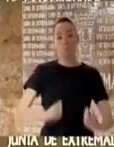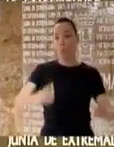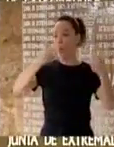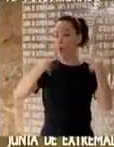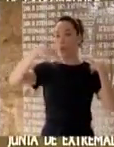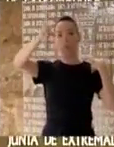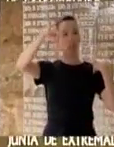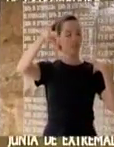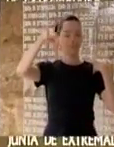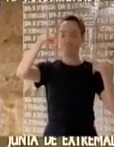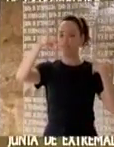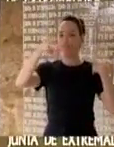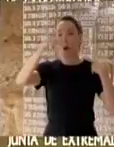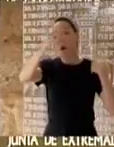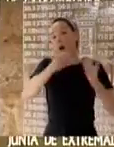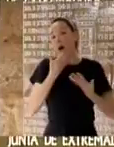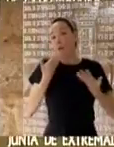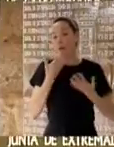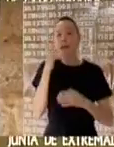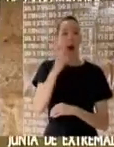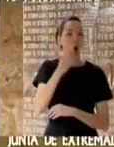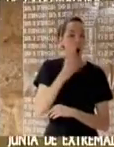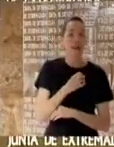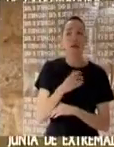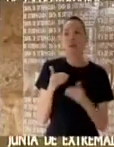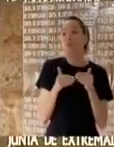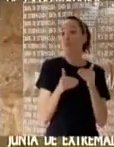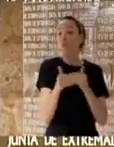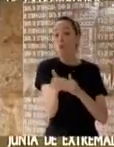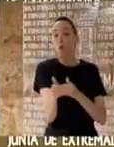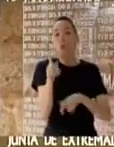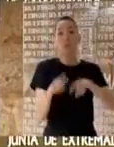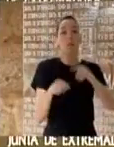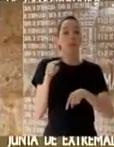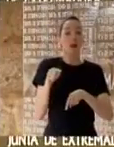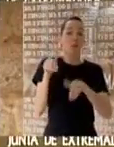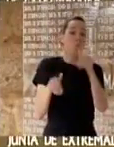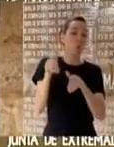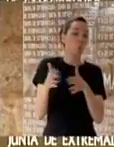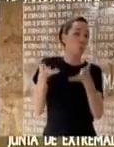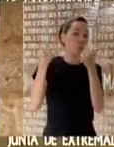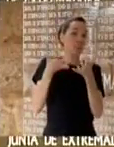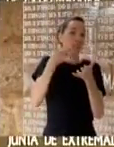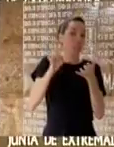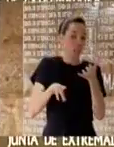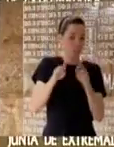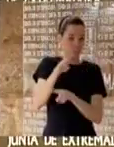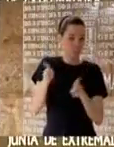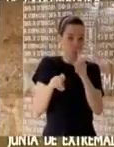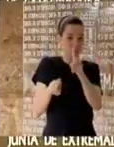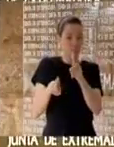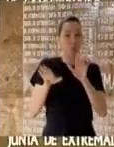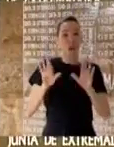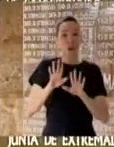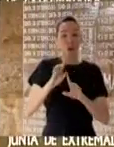hoy gobernará Mariano Rajoy, pasado mañana quienes decidan los españoles con su voto. Y en consecuencia, como ha